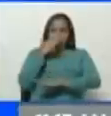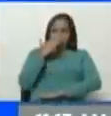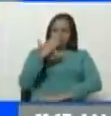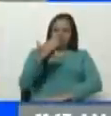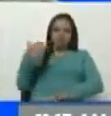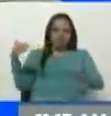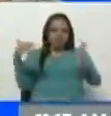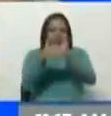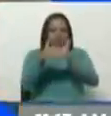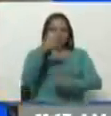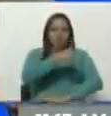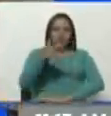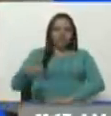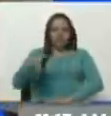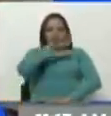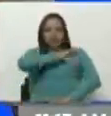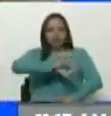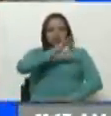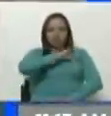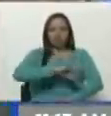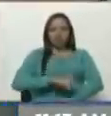personas, sociedades,